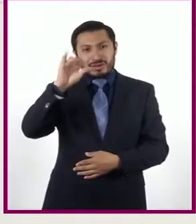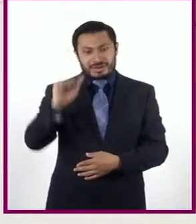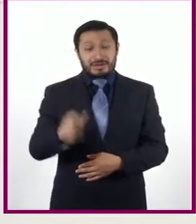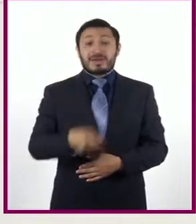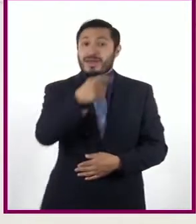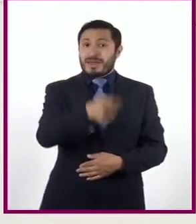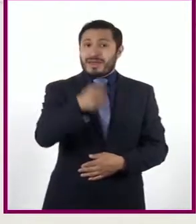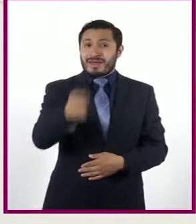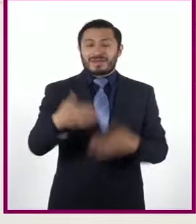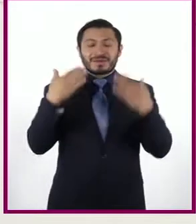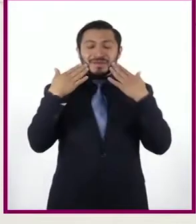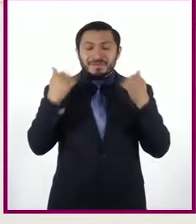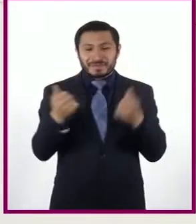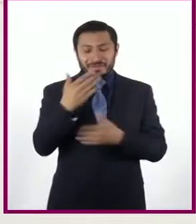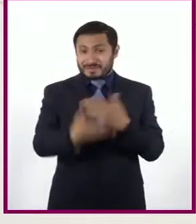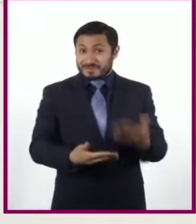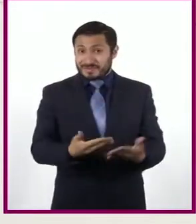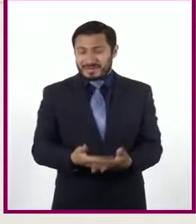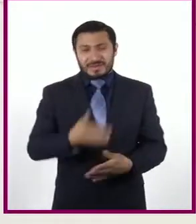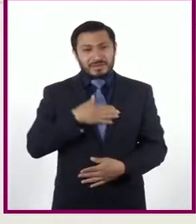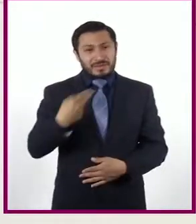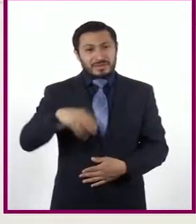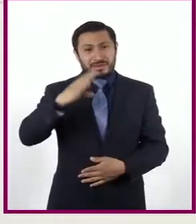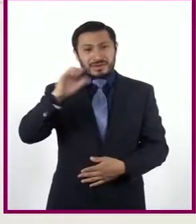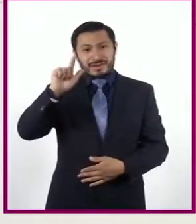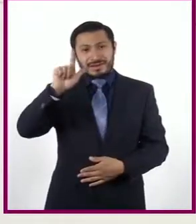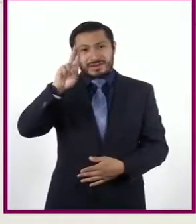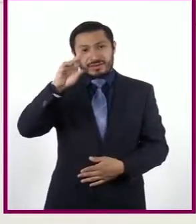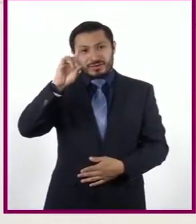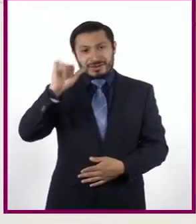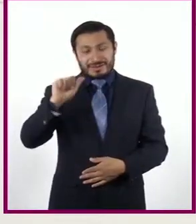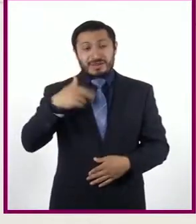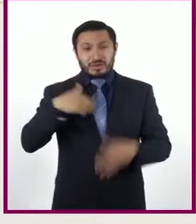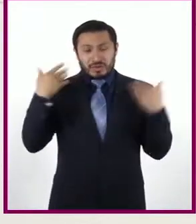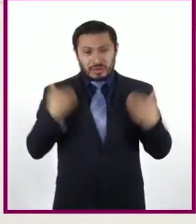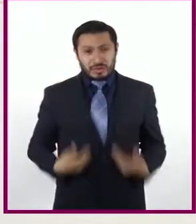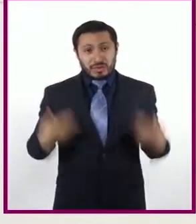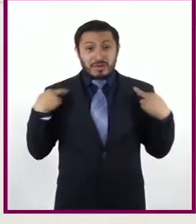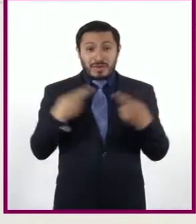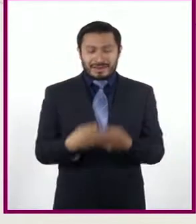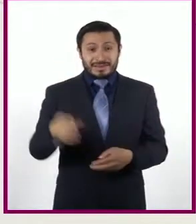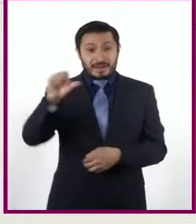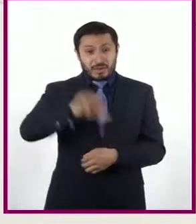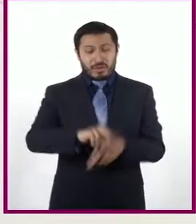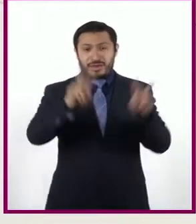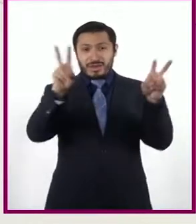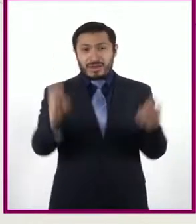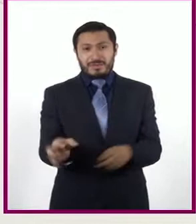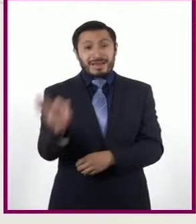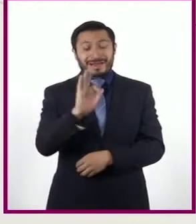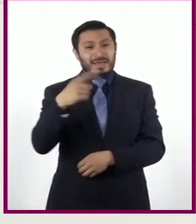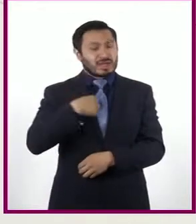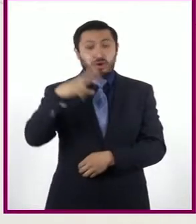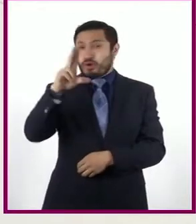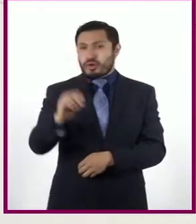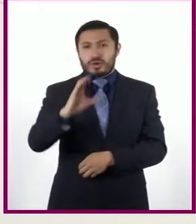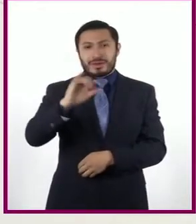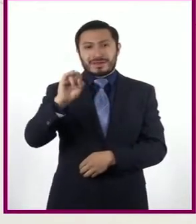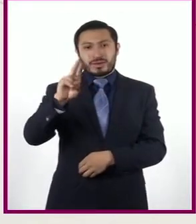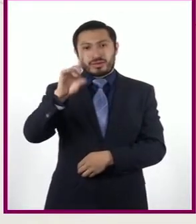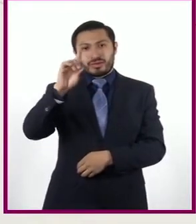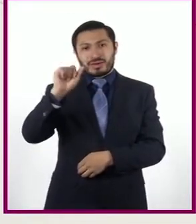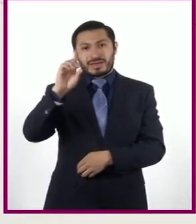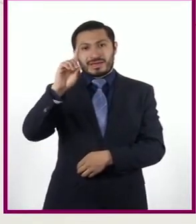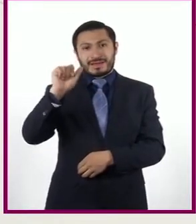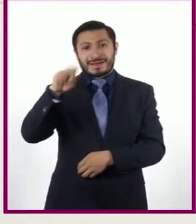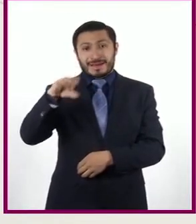saludo cordialmente, soy la maestra Claudia. En esta ocasión trataremos el tema ¿y si no soy ciudadana o ciudadano? Entonces, ¿qué